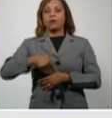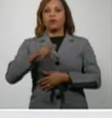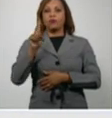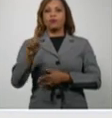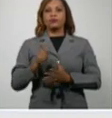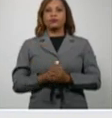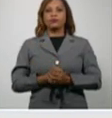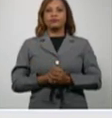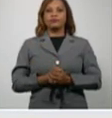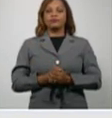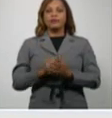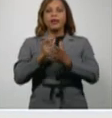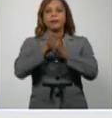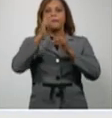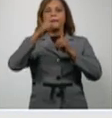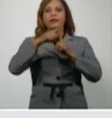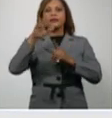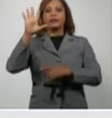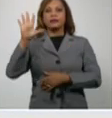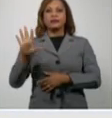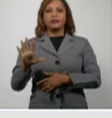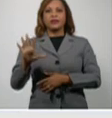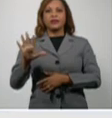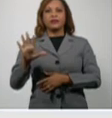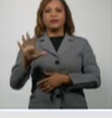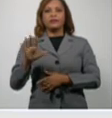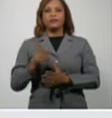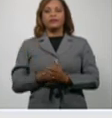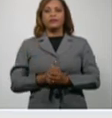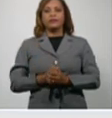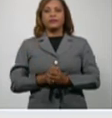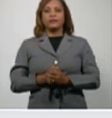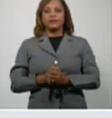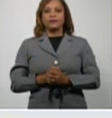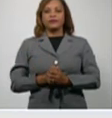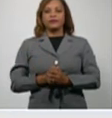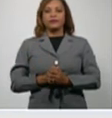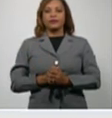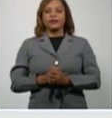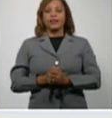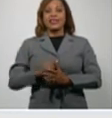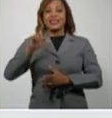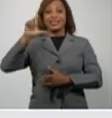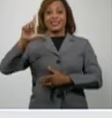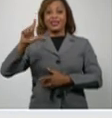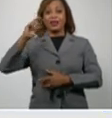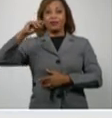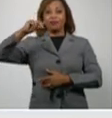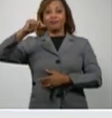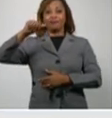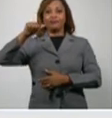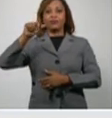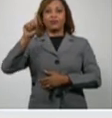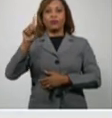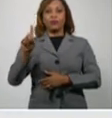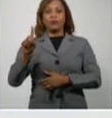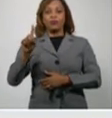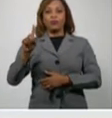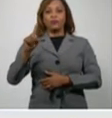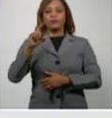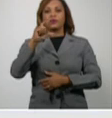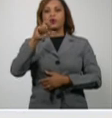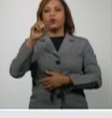8 casos autóctonos, 5 en el municipio cabecera, que es el que más ha estado aportando en las últimas